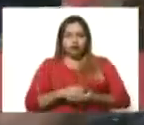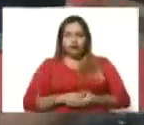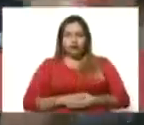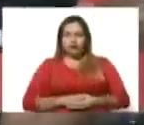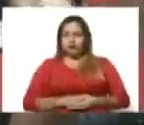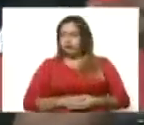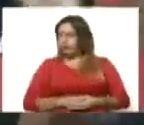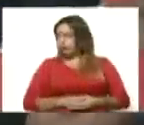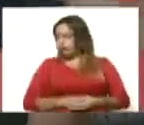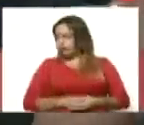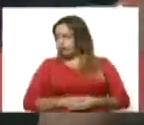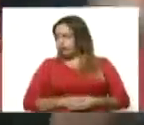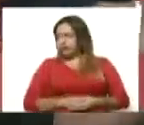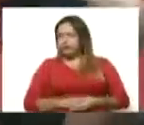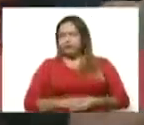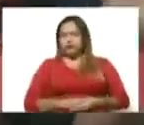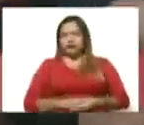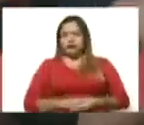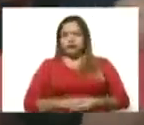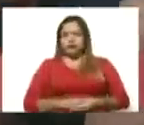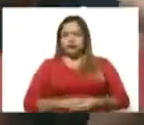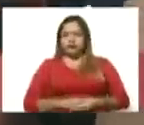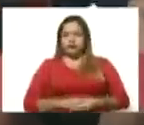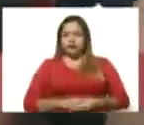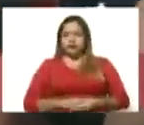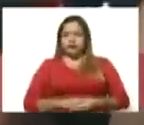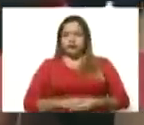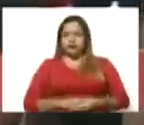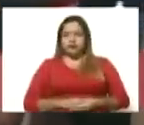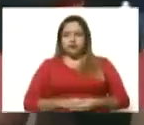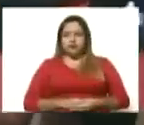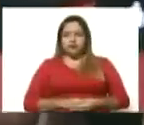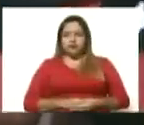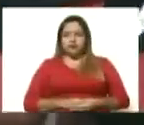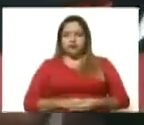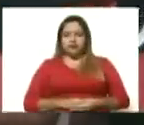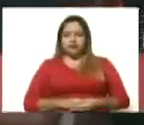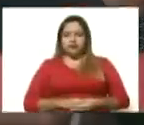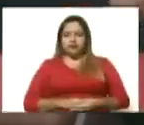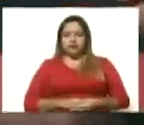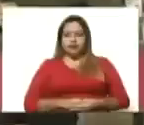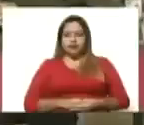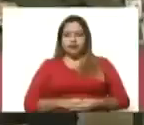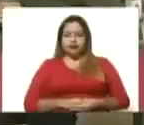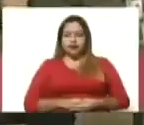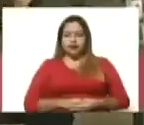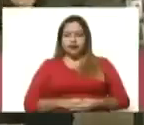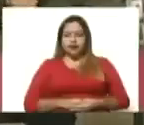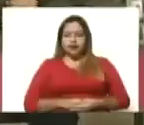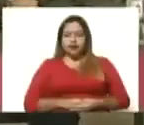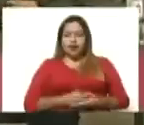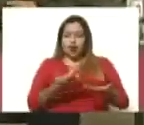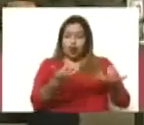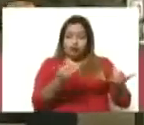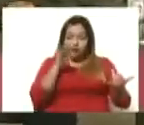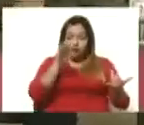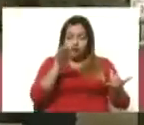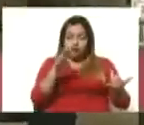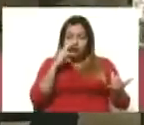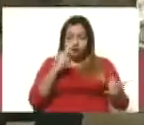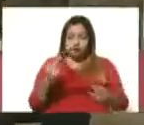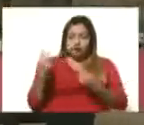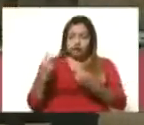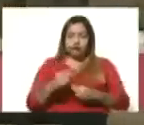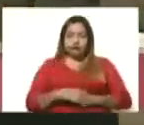¿Qué más puedes decir, Pedro? ¿Qué más piensas tú hacia el futuro? Presente y futuro, Pedro, mira para allá. Sí, bueno, presidente. Lo